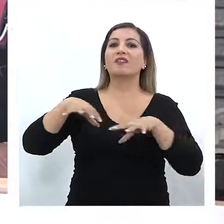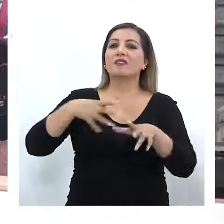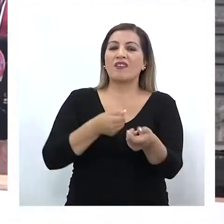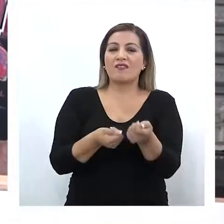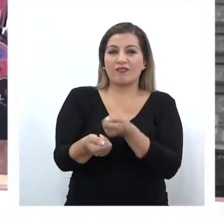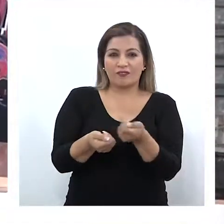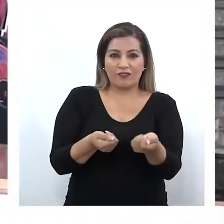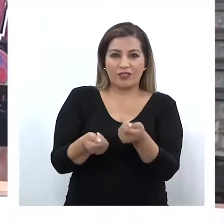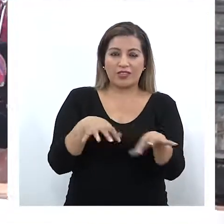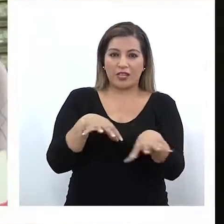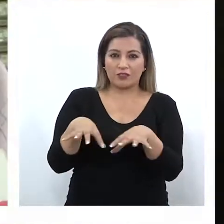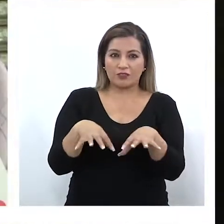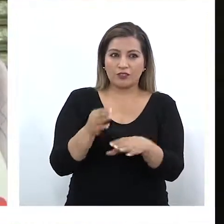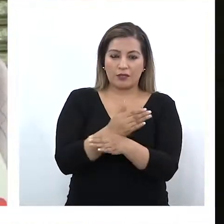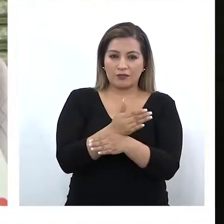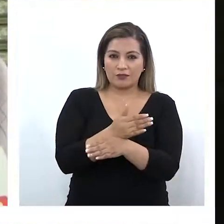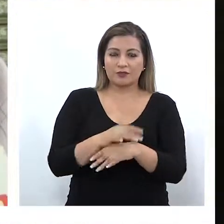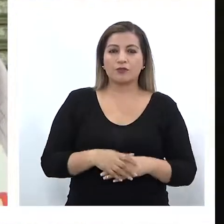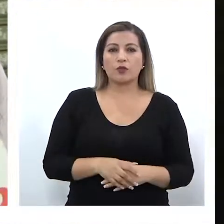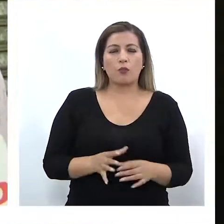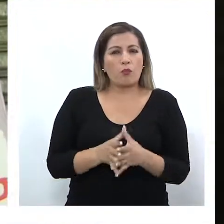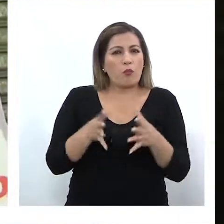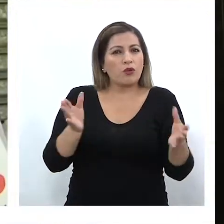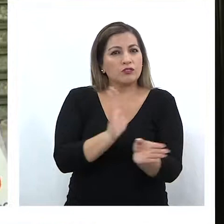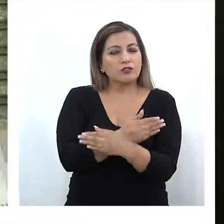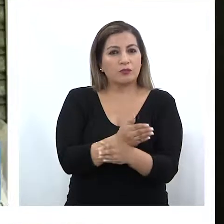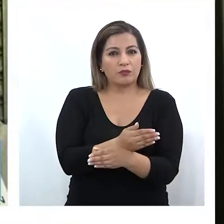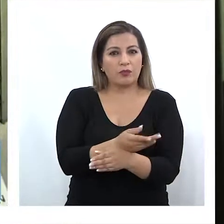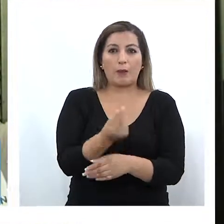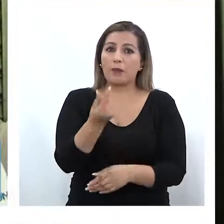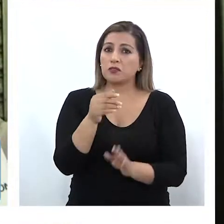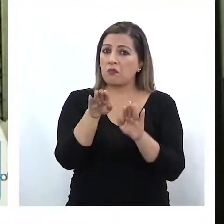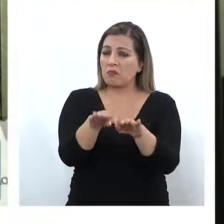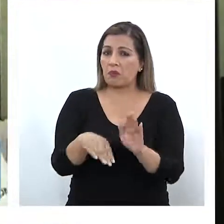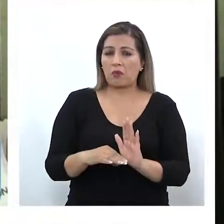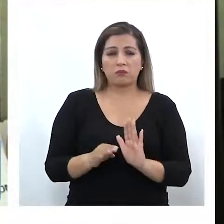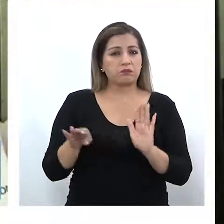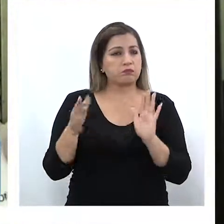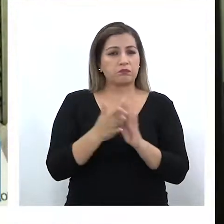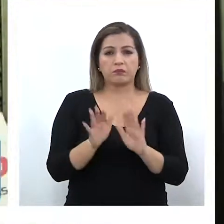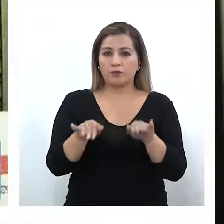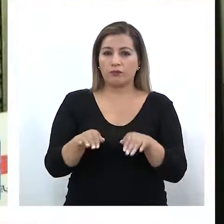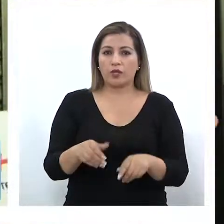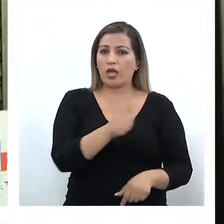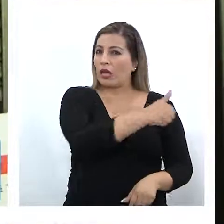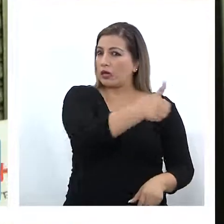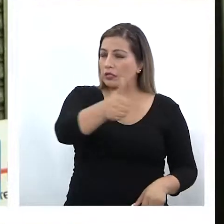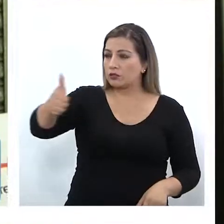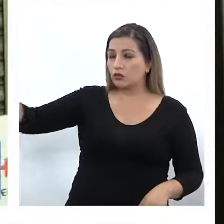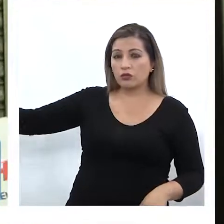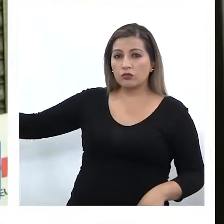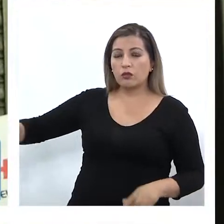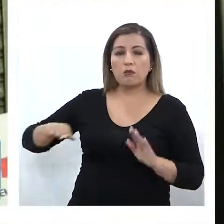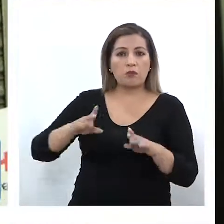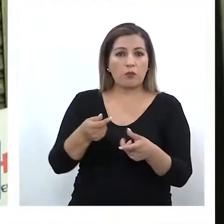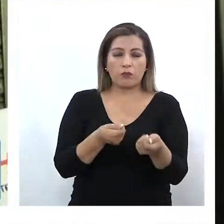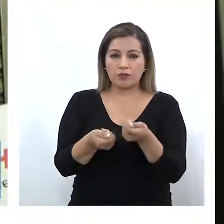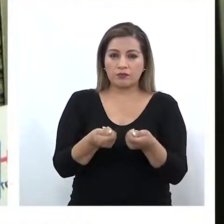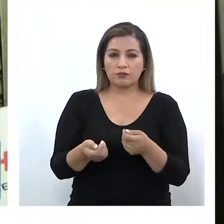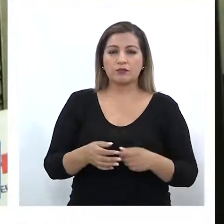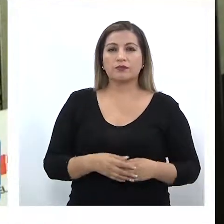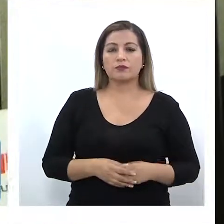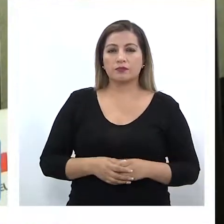venta de los productos del mar. Hay bastante pescado y el precio se mantiene. Todos los puestos estamos vendiendo al mismo precio. ¿Desde